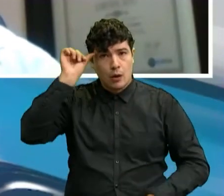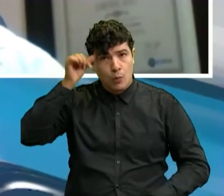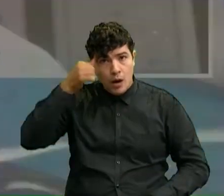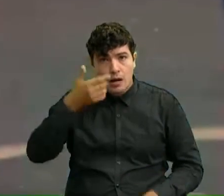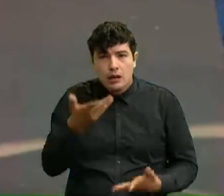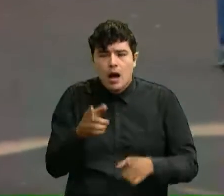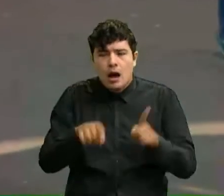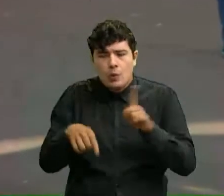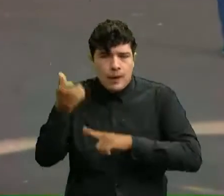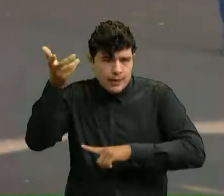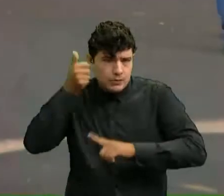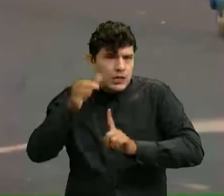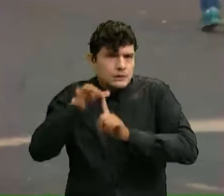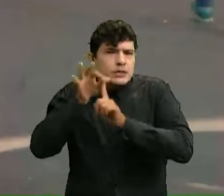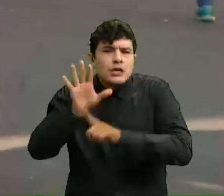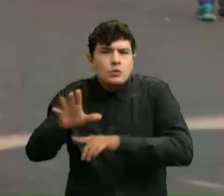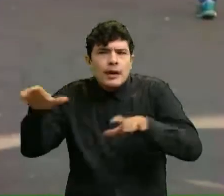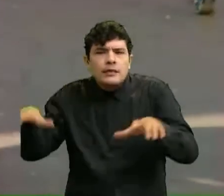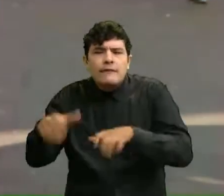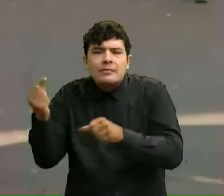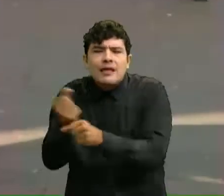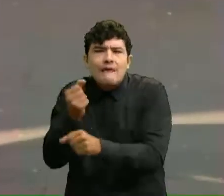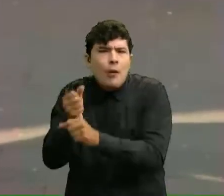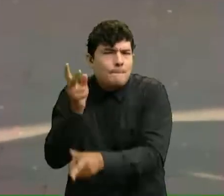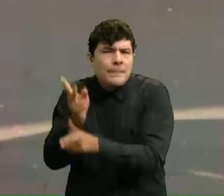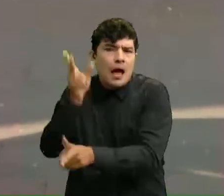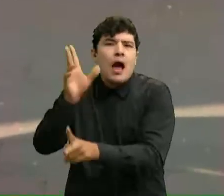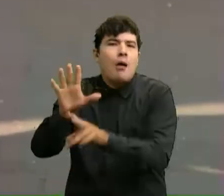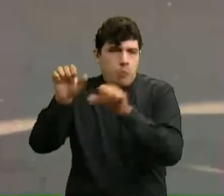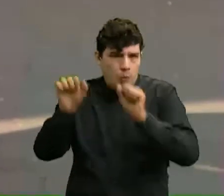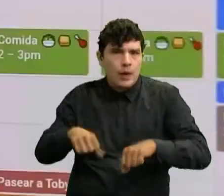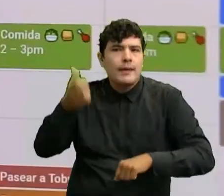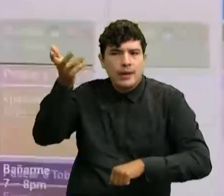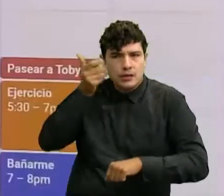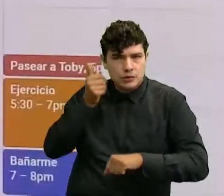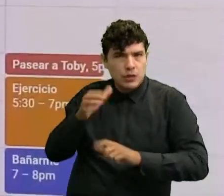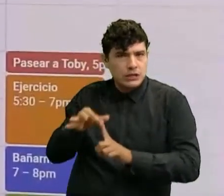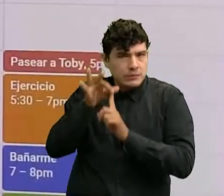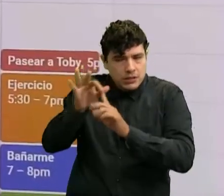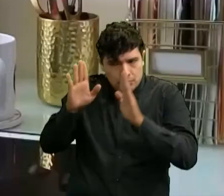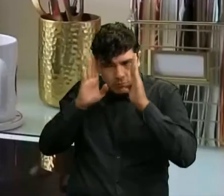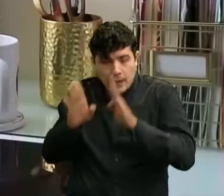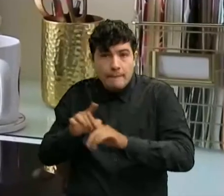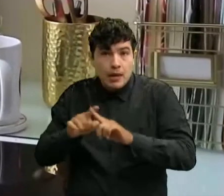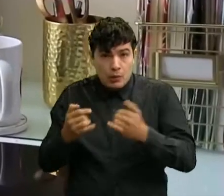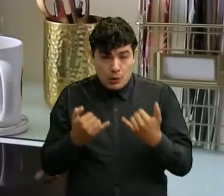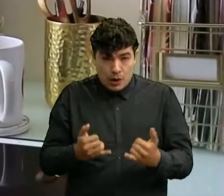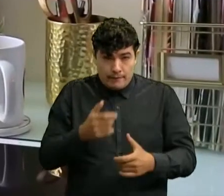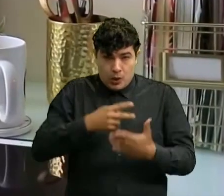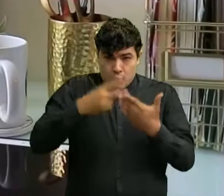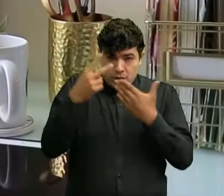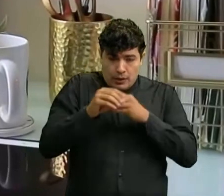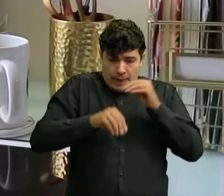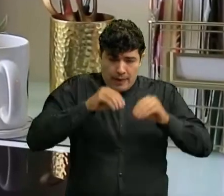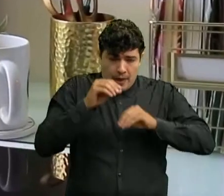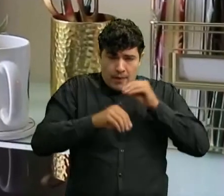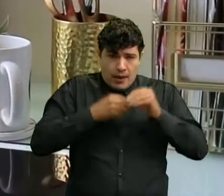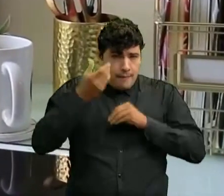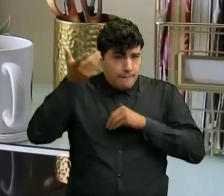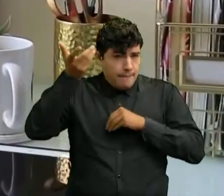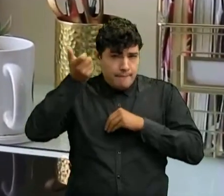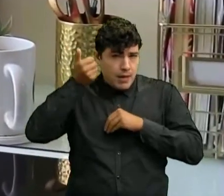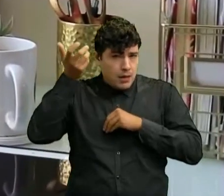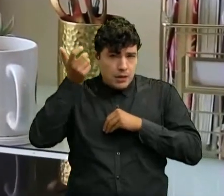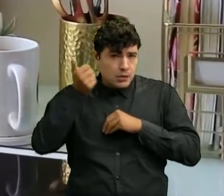actividades de alto riesgo, pero nada que tenga que ver con vigilantes. Sí, señor. Sí,